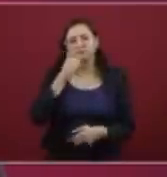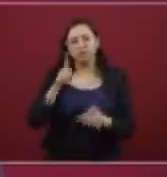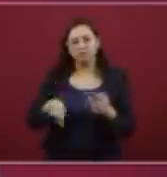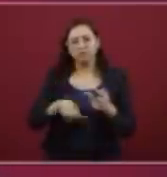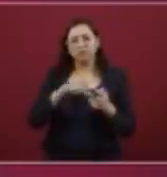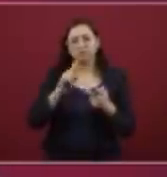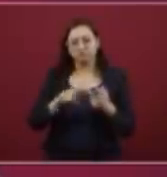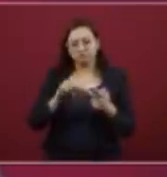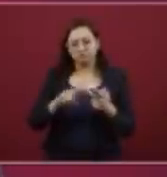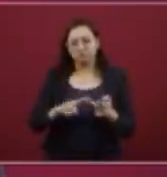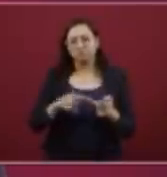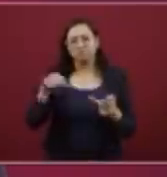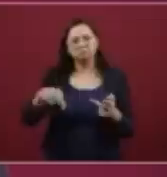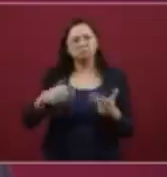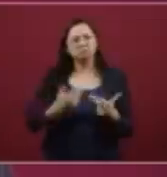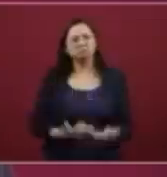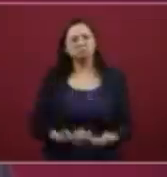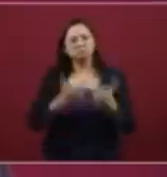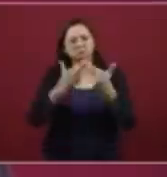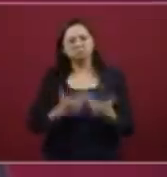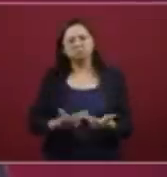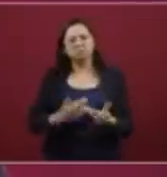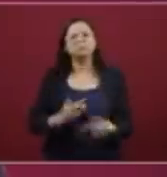posibilidad de